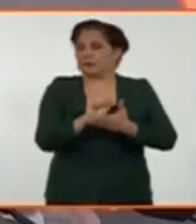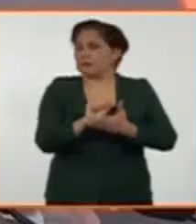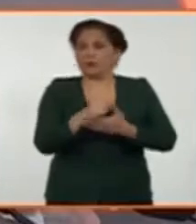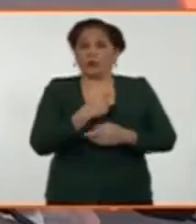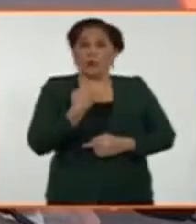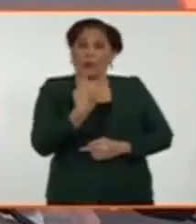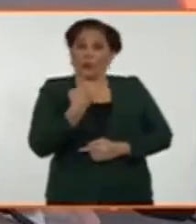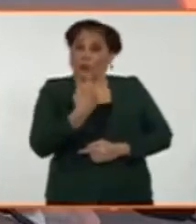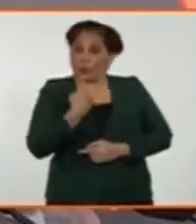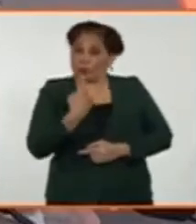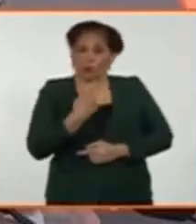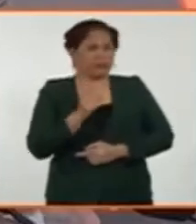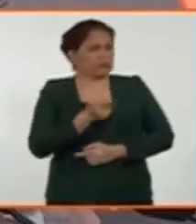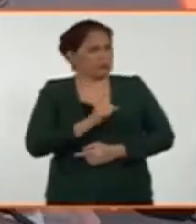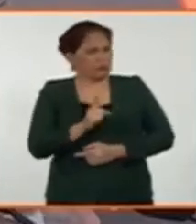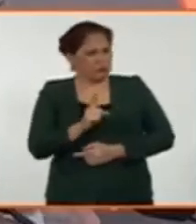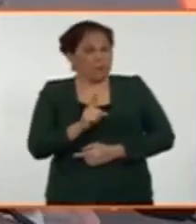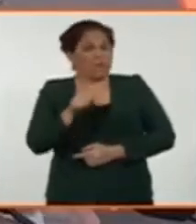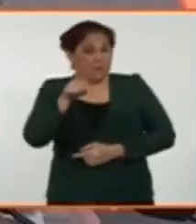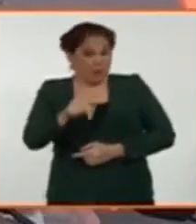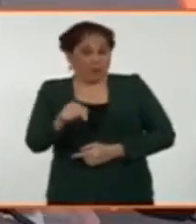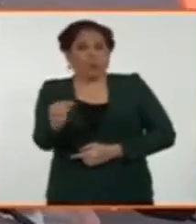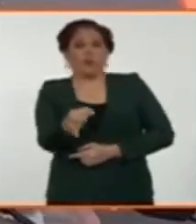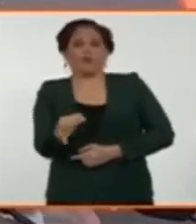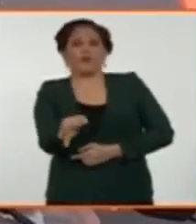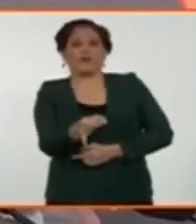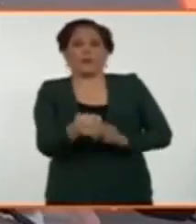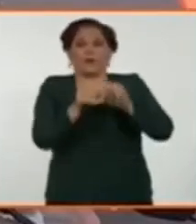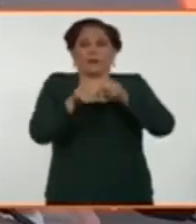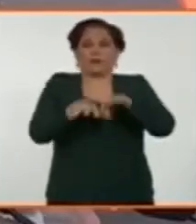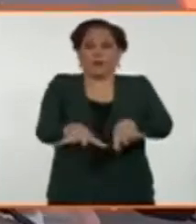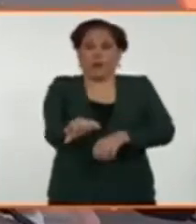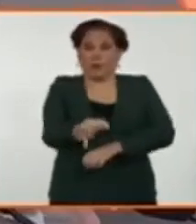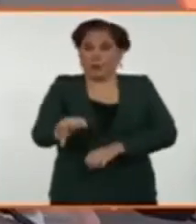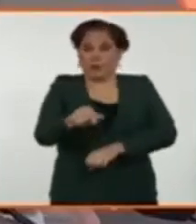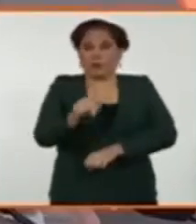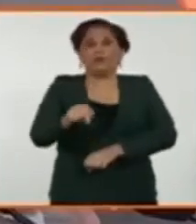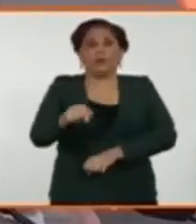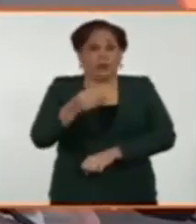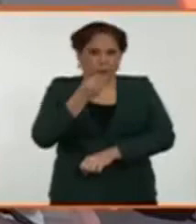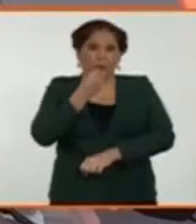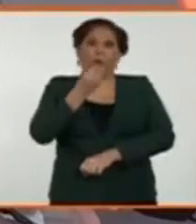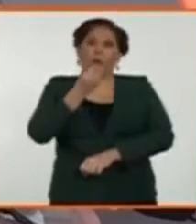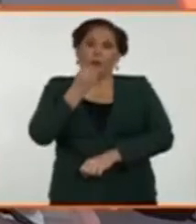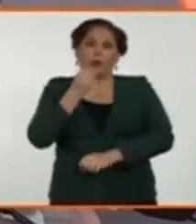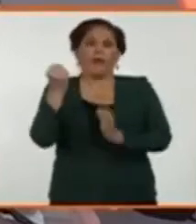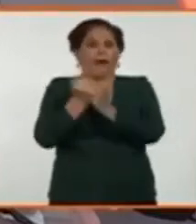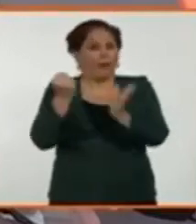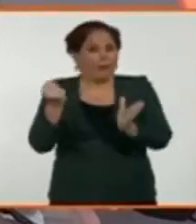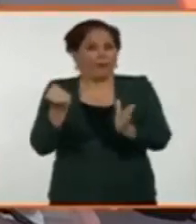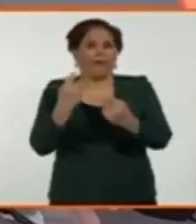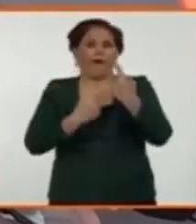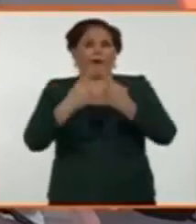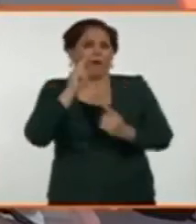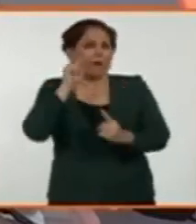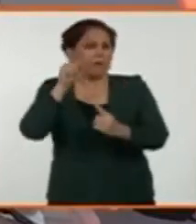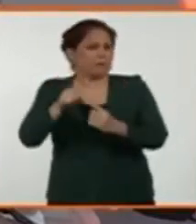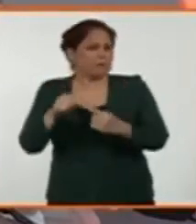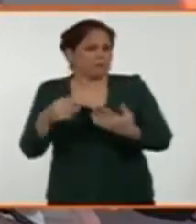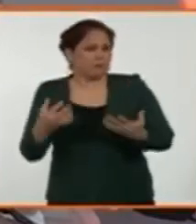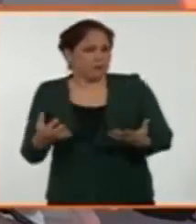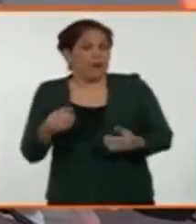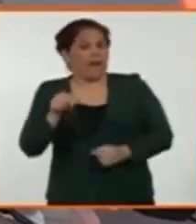de la asistencia social hacia los municipios o ha tenido un impacto importante positivo qué objetivo tiene esto bueno